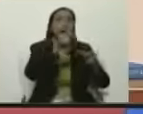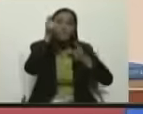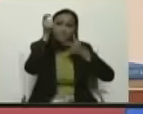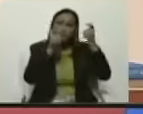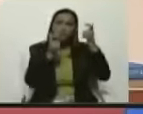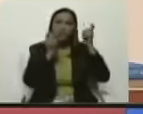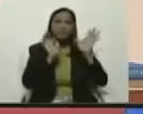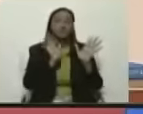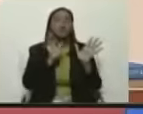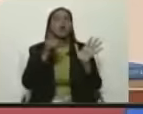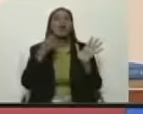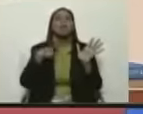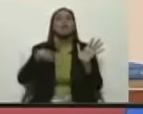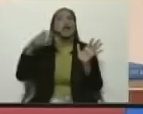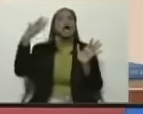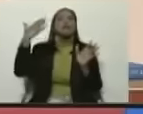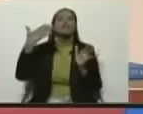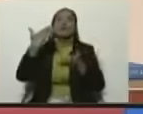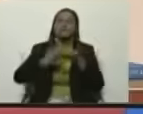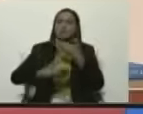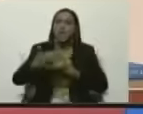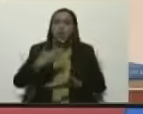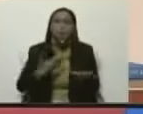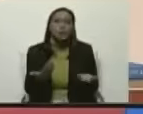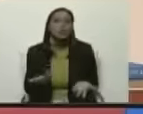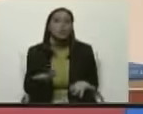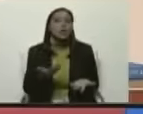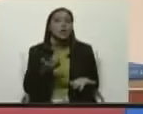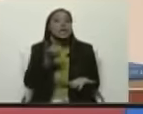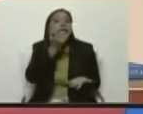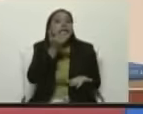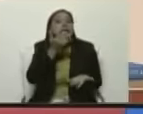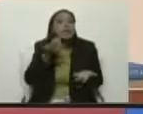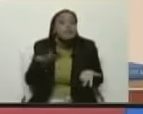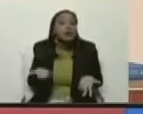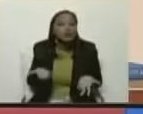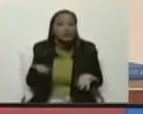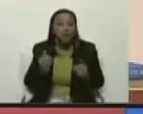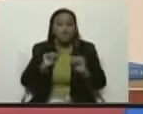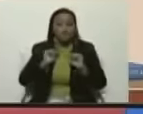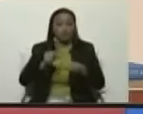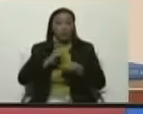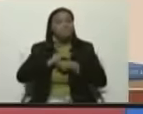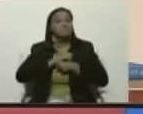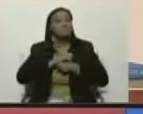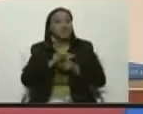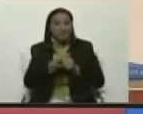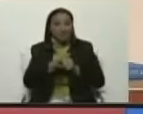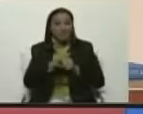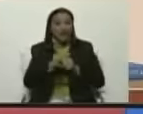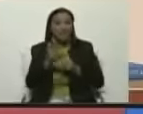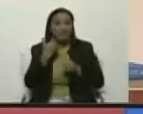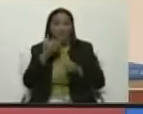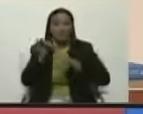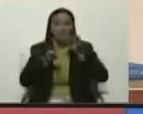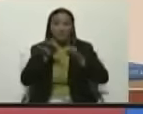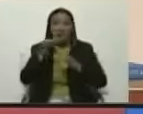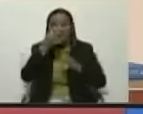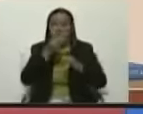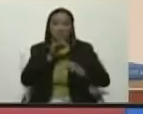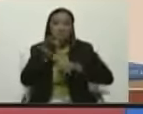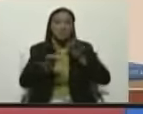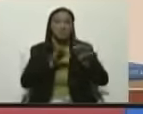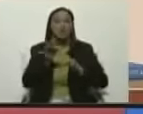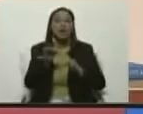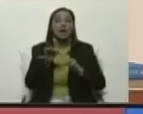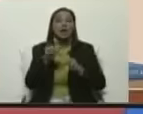tenían su negocio. ¿Qué les pasó durante la pandemia y con las sanciones y el bloqueo